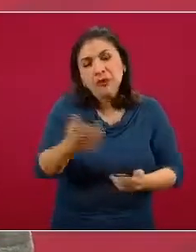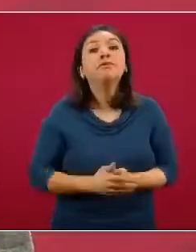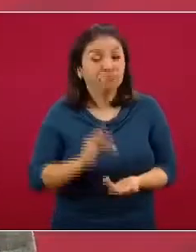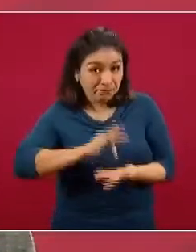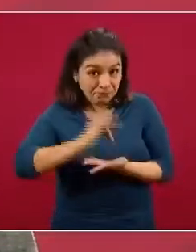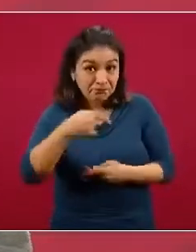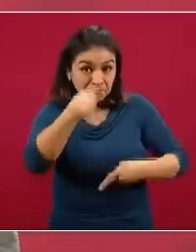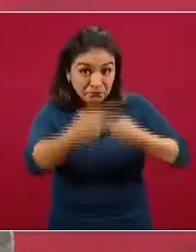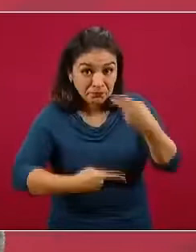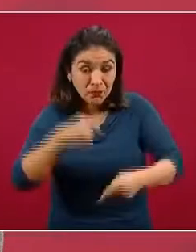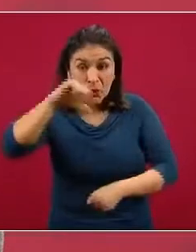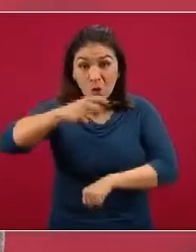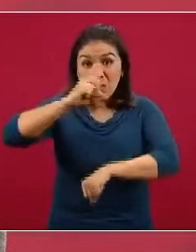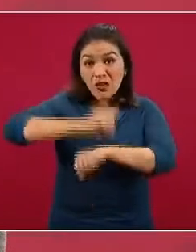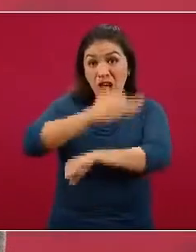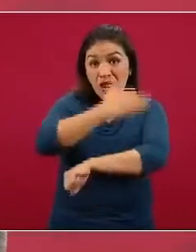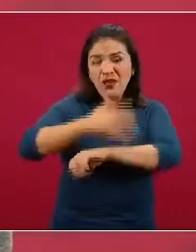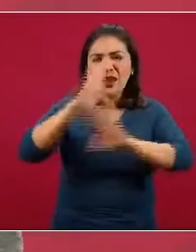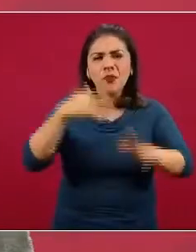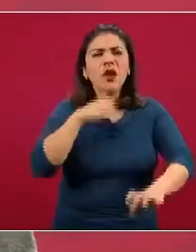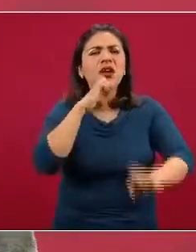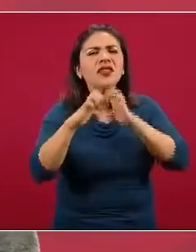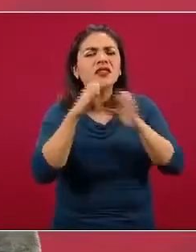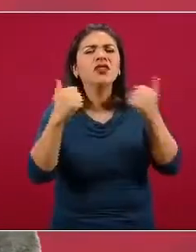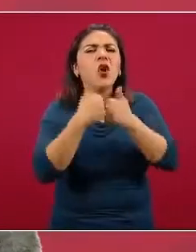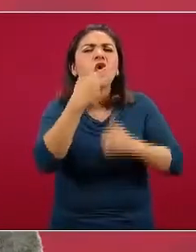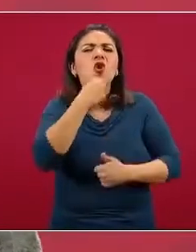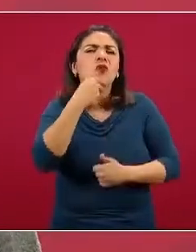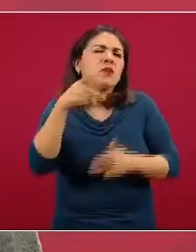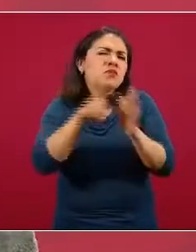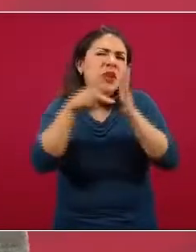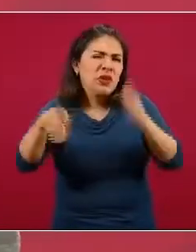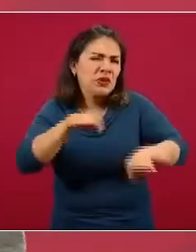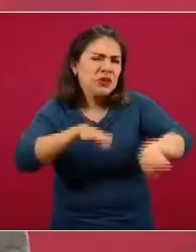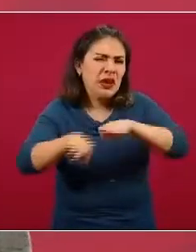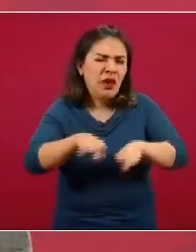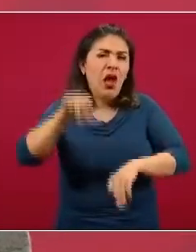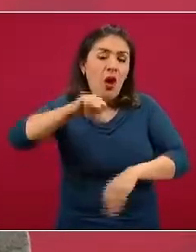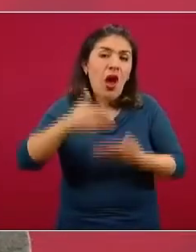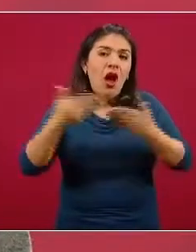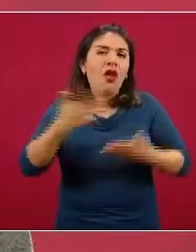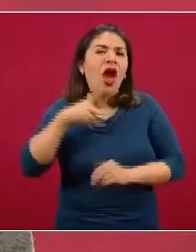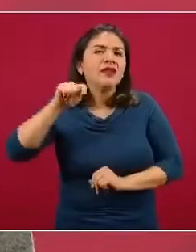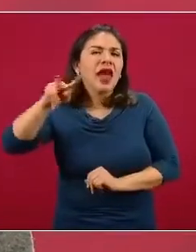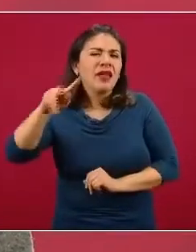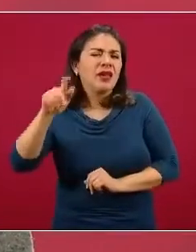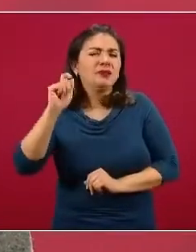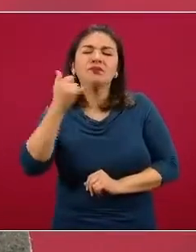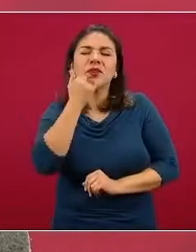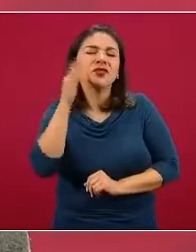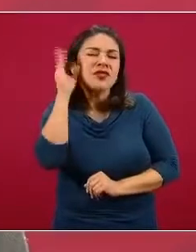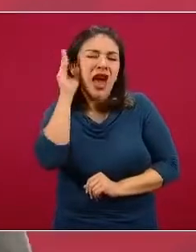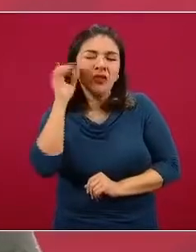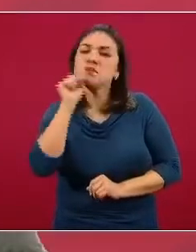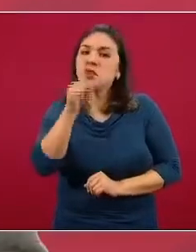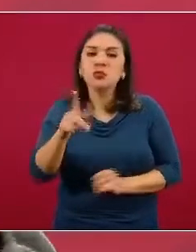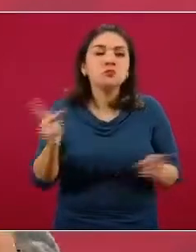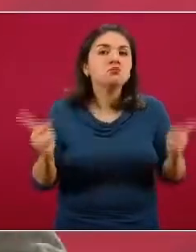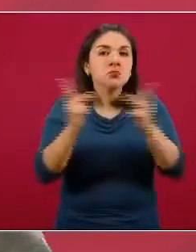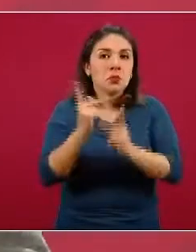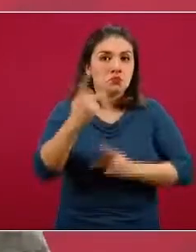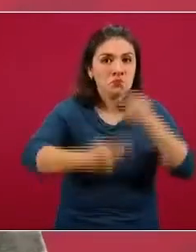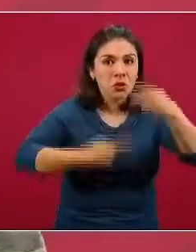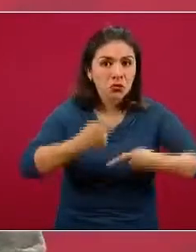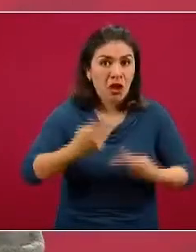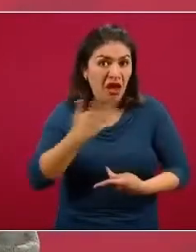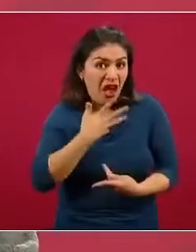pregunta. Esta tarde me entrevistó un conocido periodista que ahora tiene un programa de radio y me preguntó lo mismo, que si había